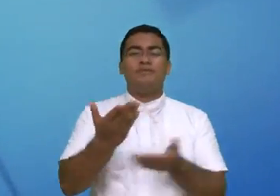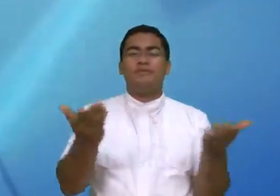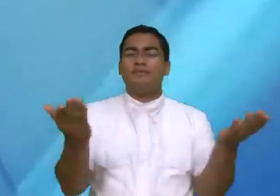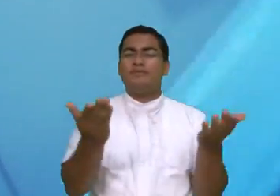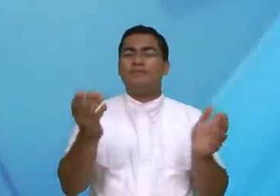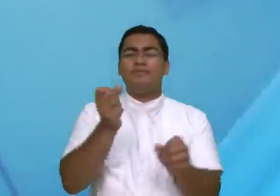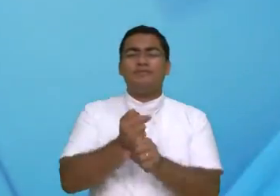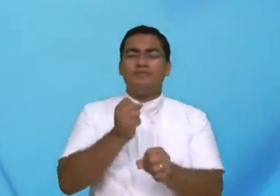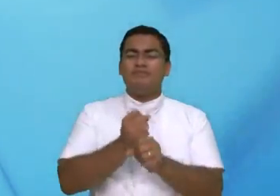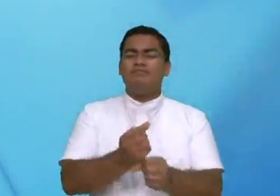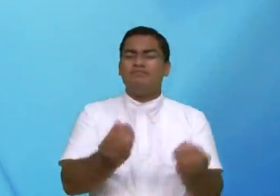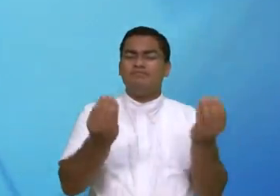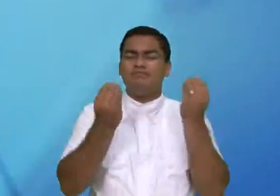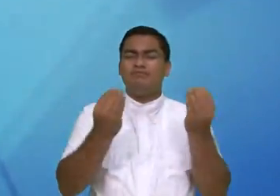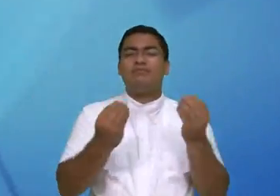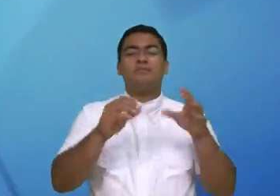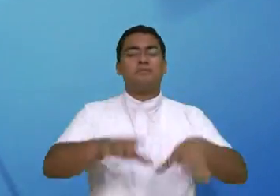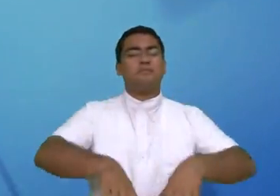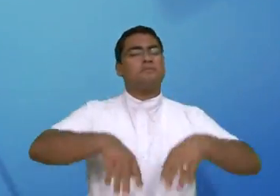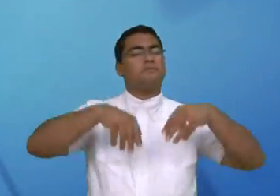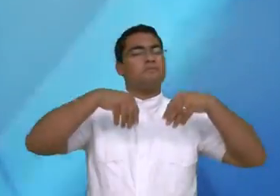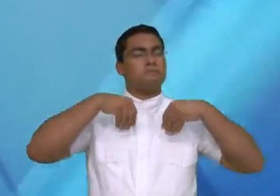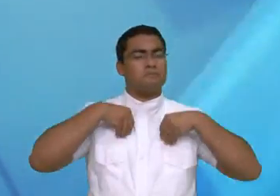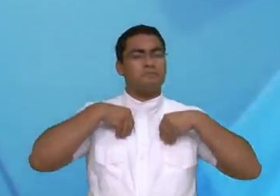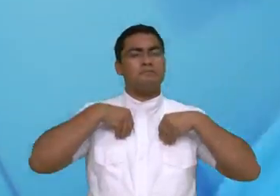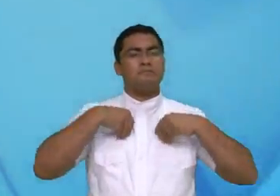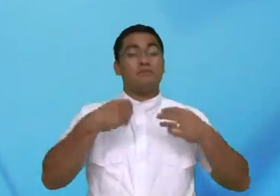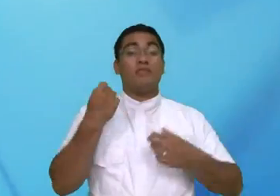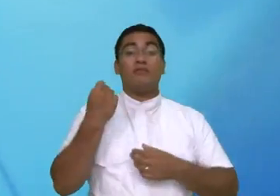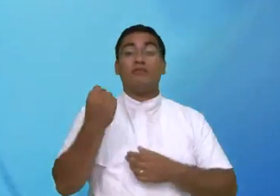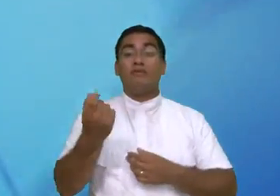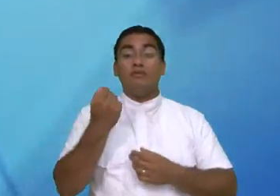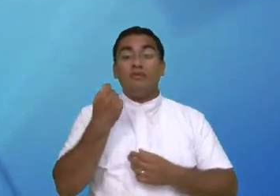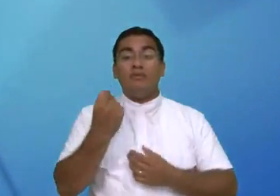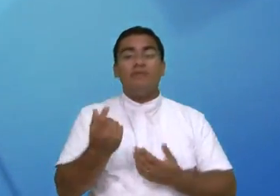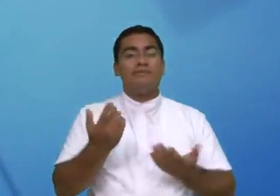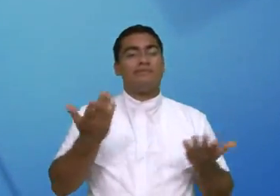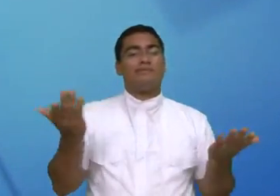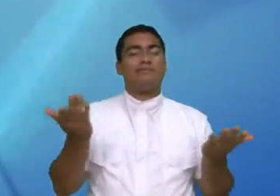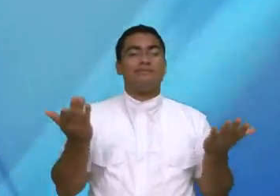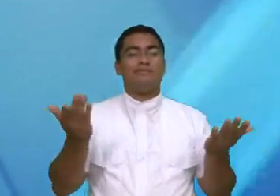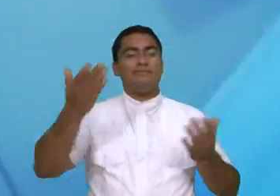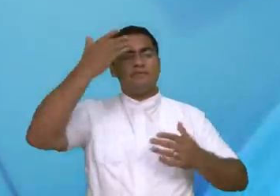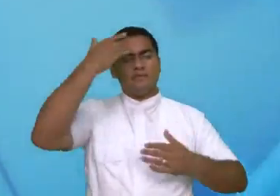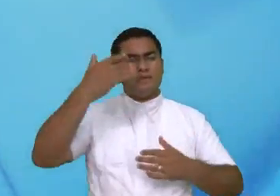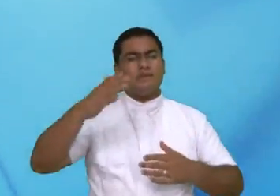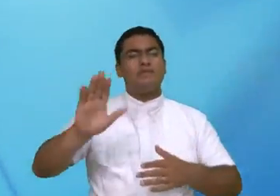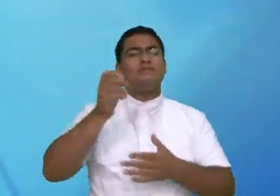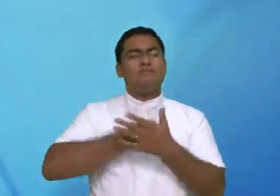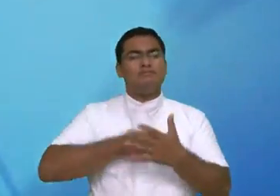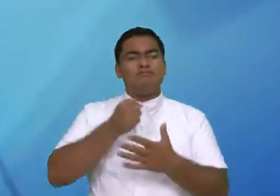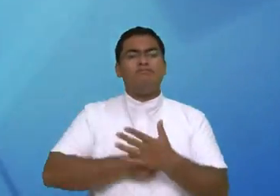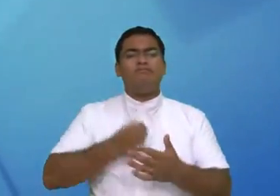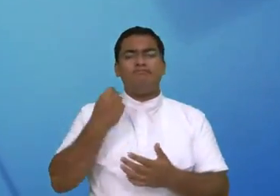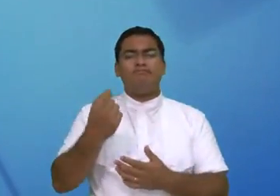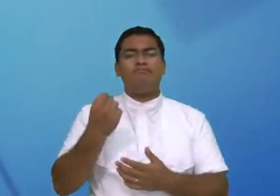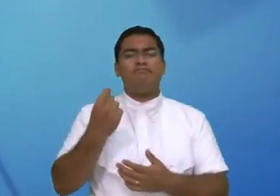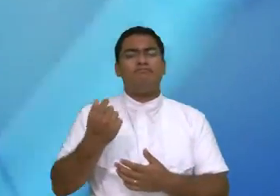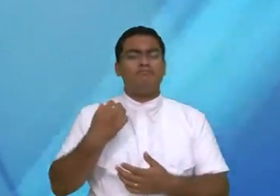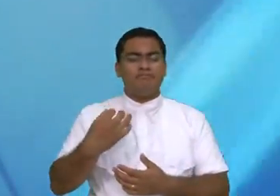trabajando duro, asumiendo los desafíos pendientes, conscientes de las luchas pendientes